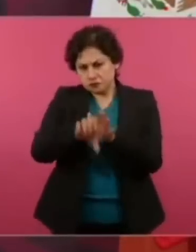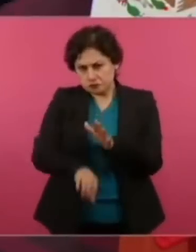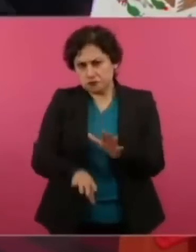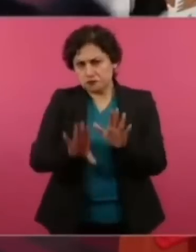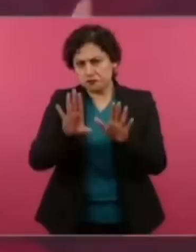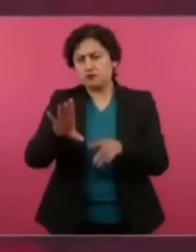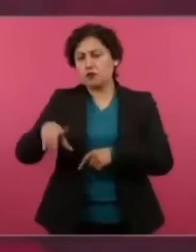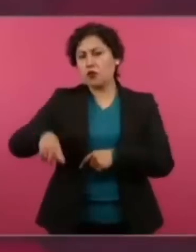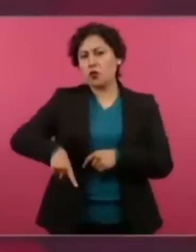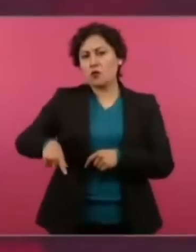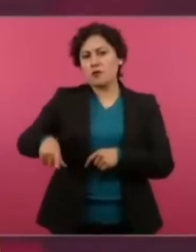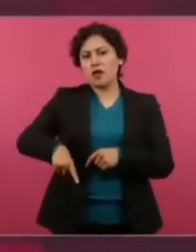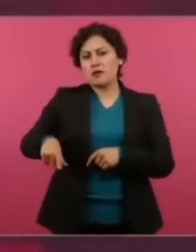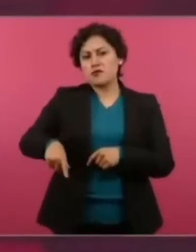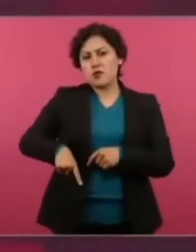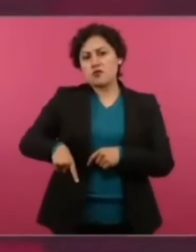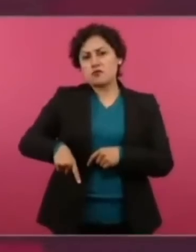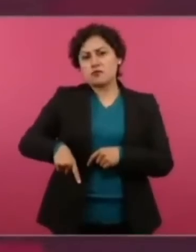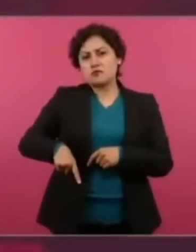crece,